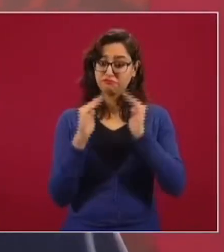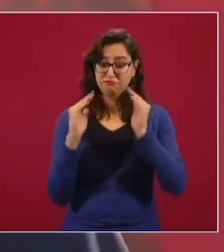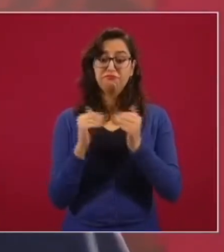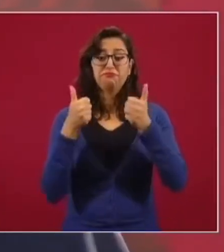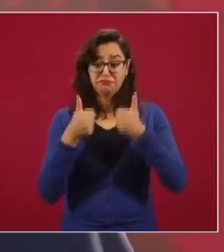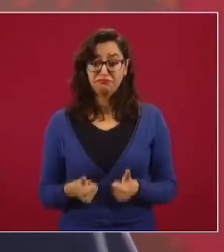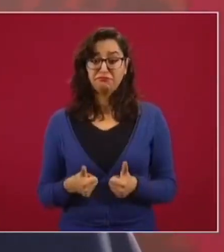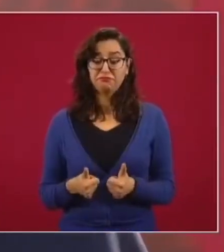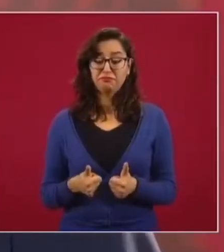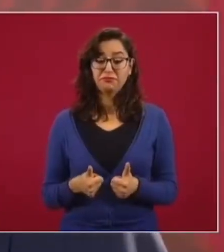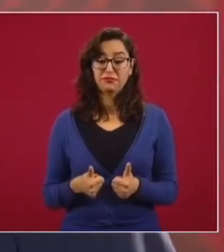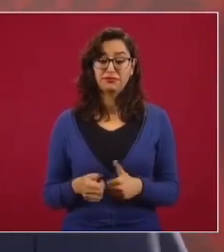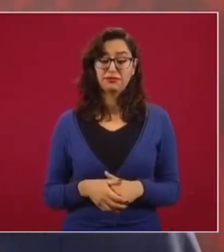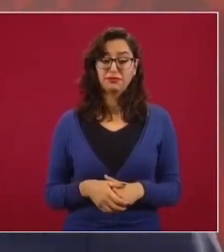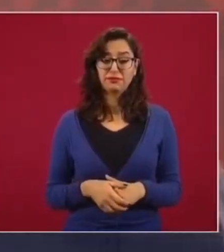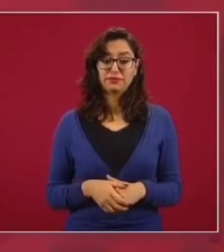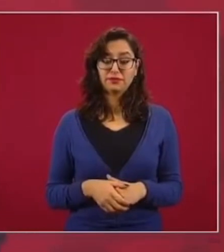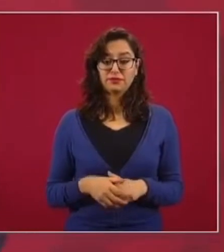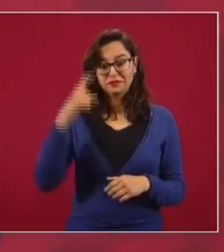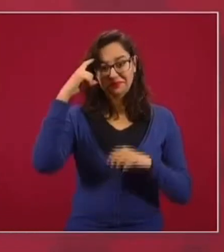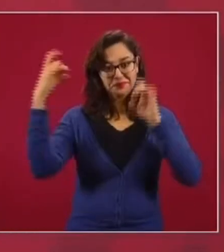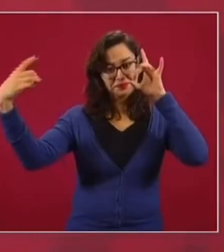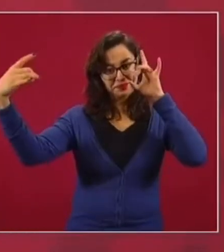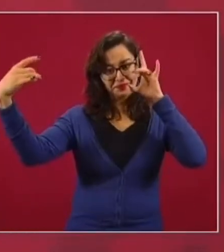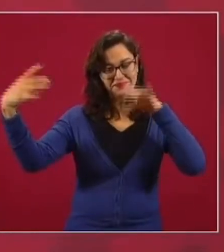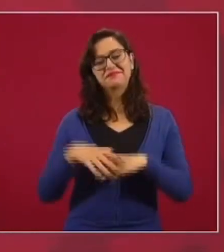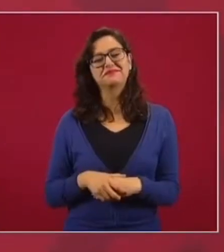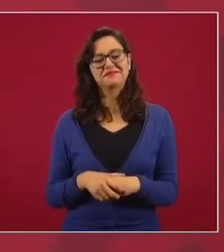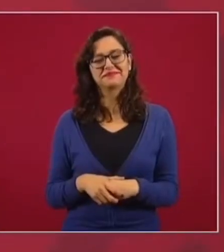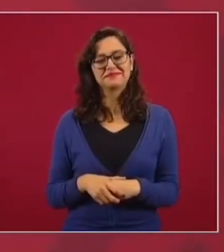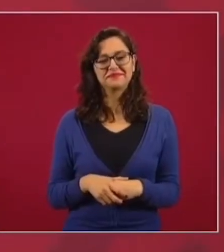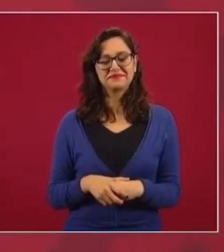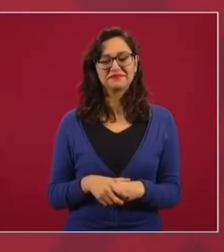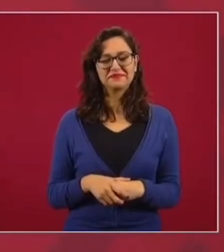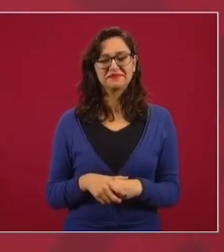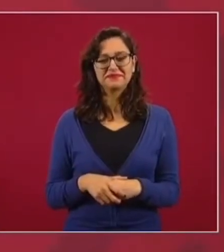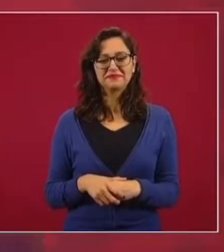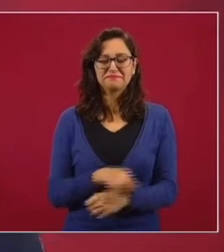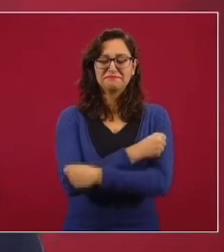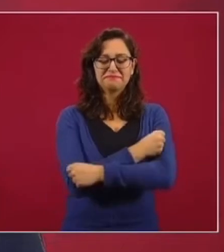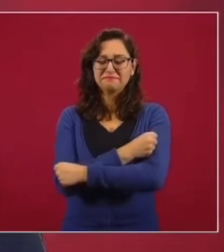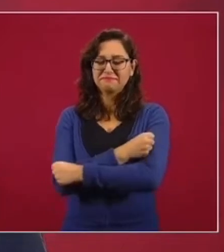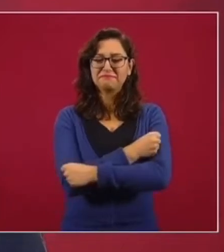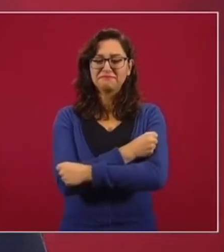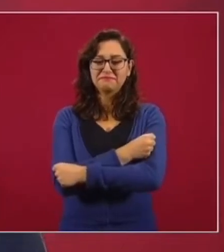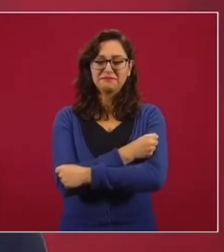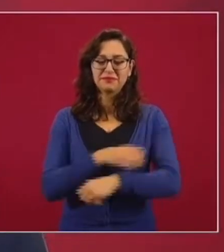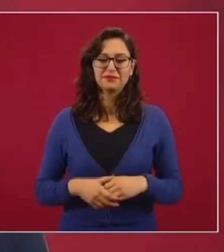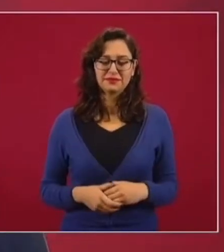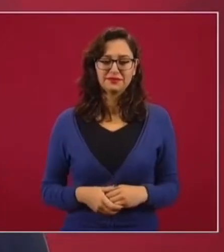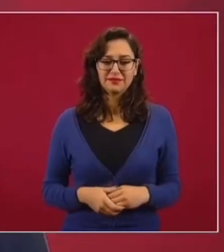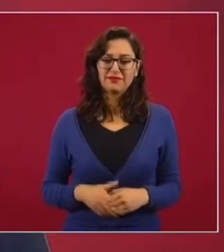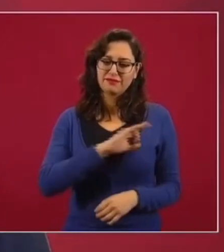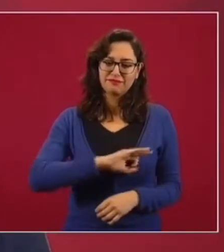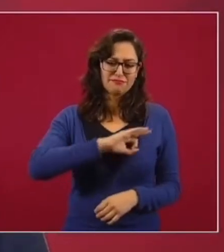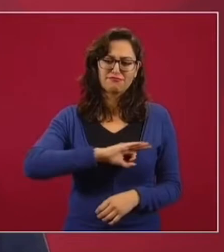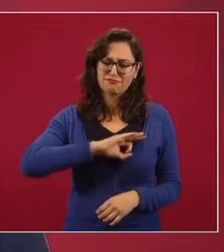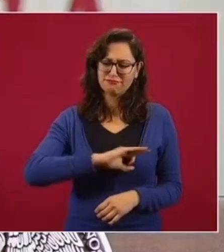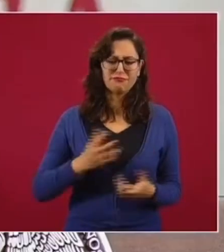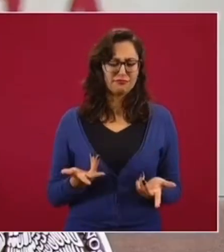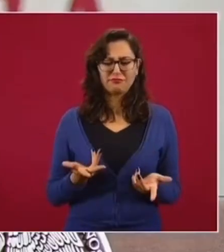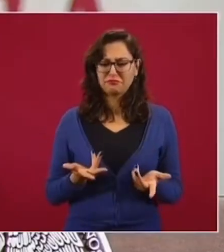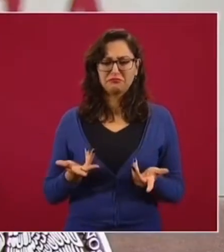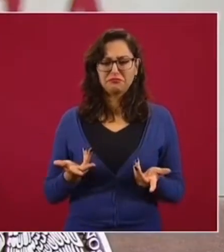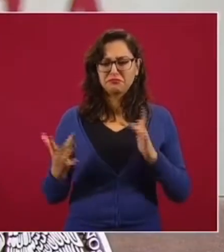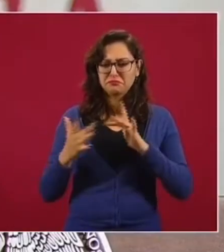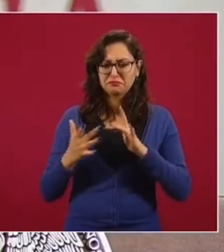casa, por telepatía, mandarnos muchos abrazos y felicitaciones,